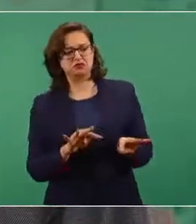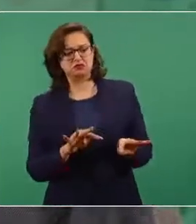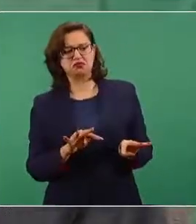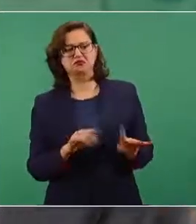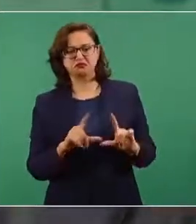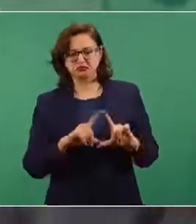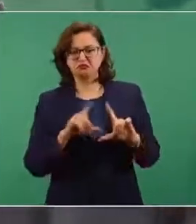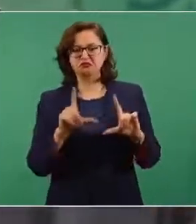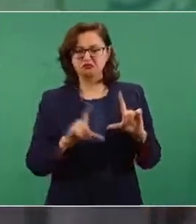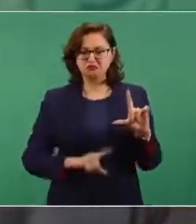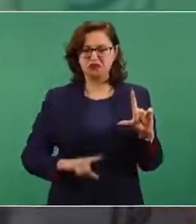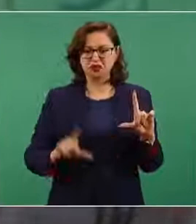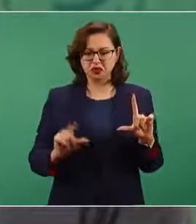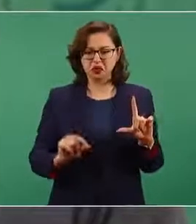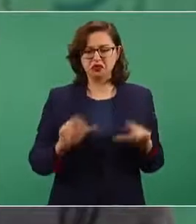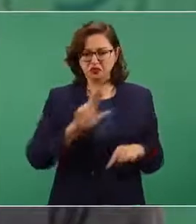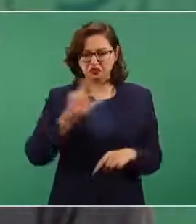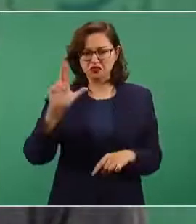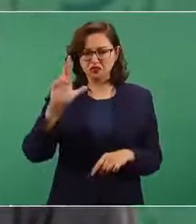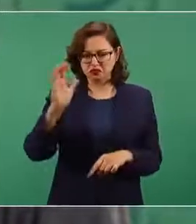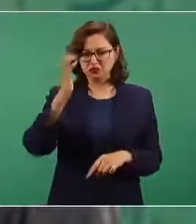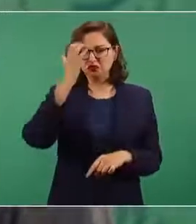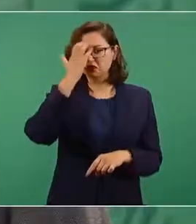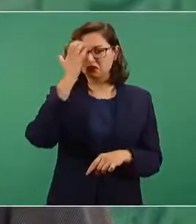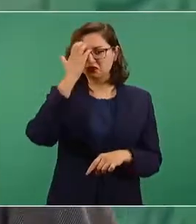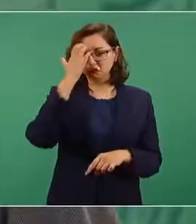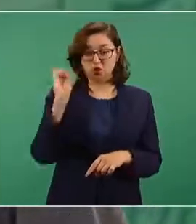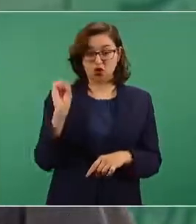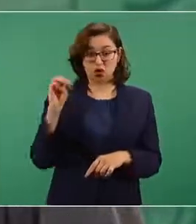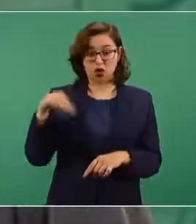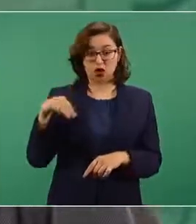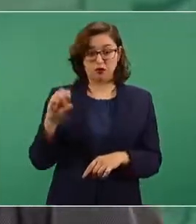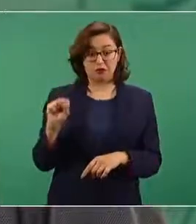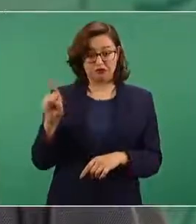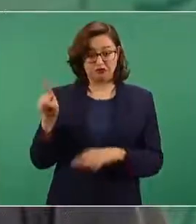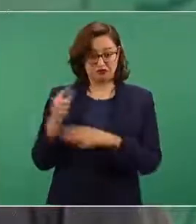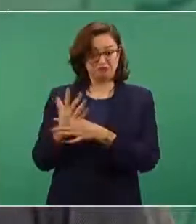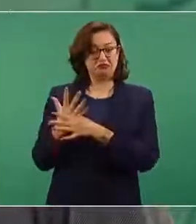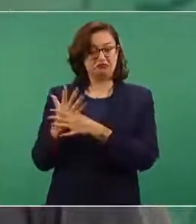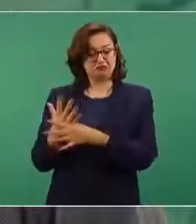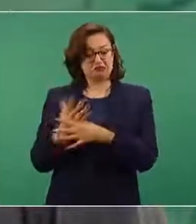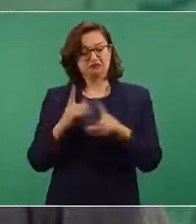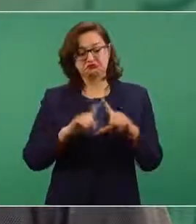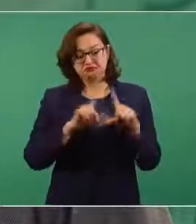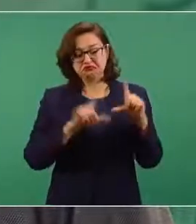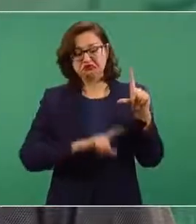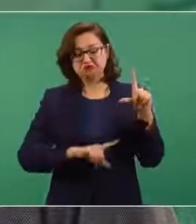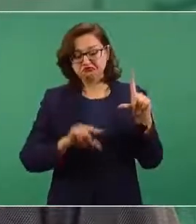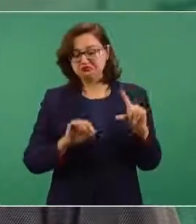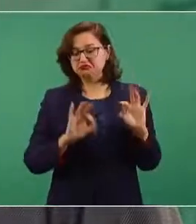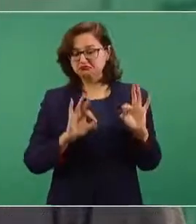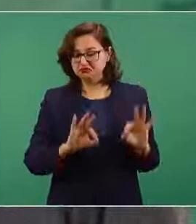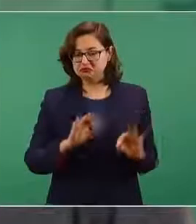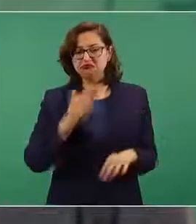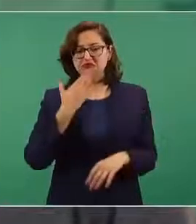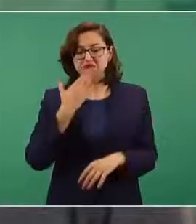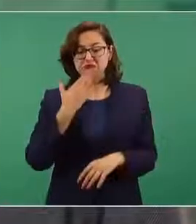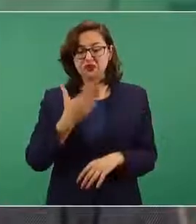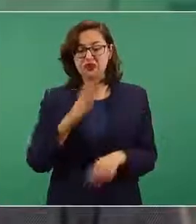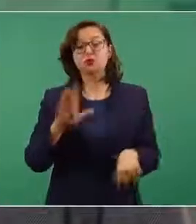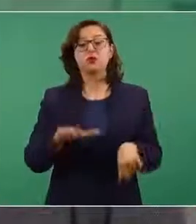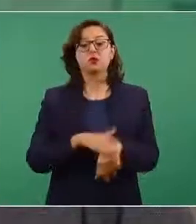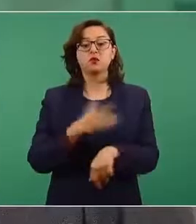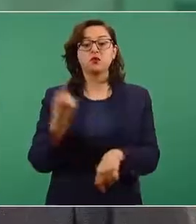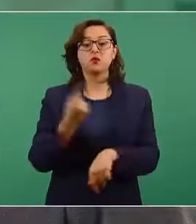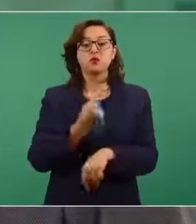de la Organización Mundial de la Salud, porque México fue el país de América Latina que llevó a cabo